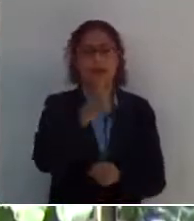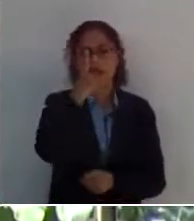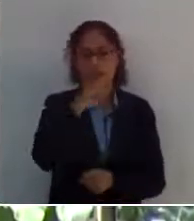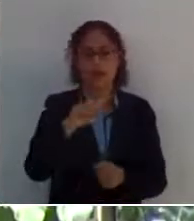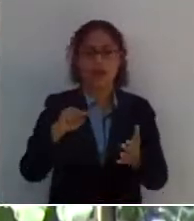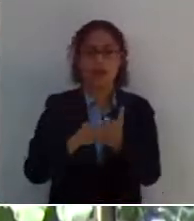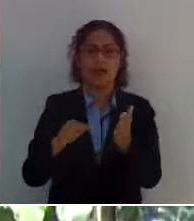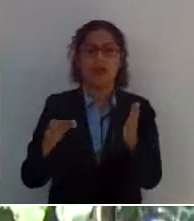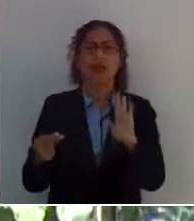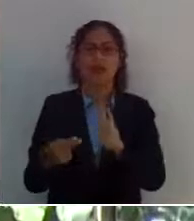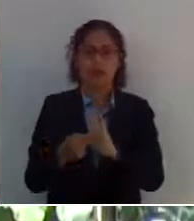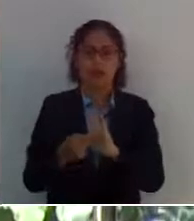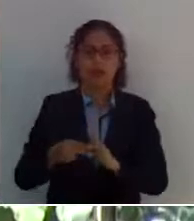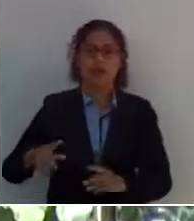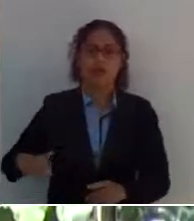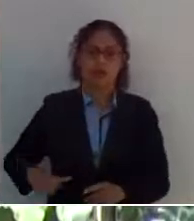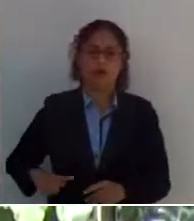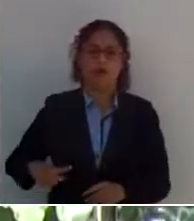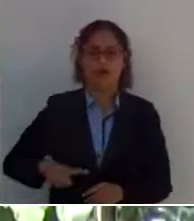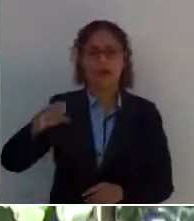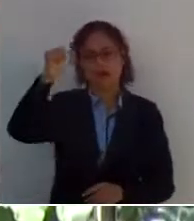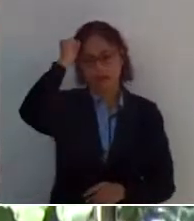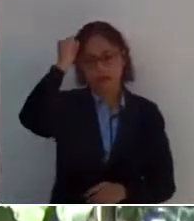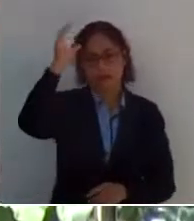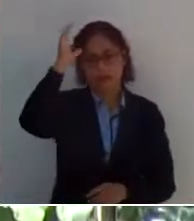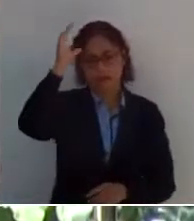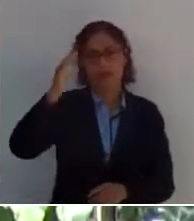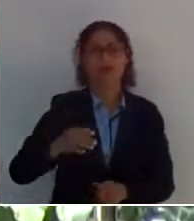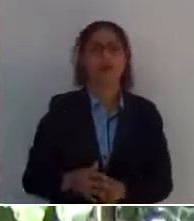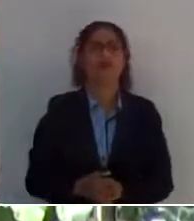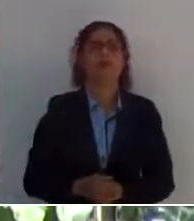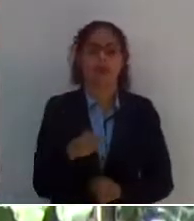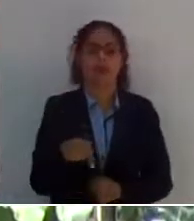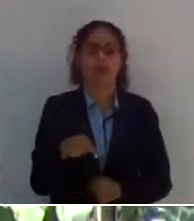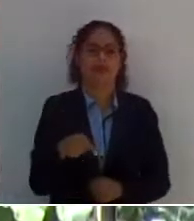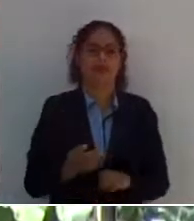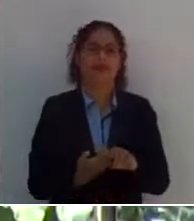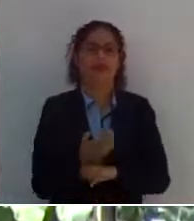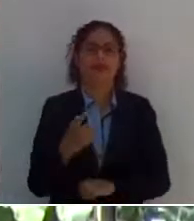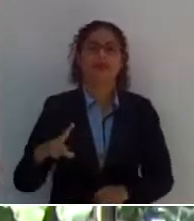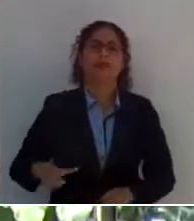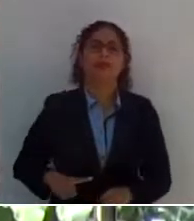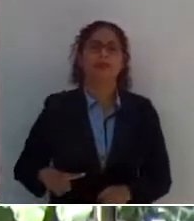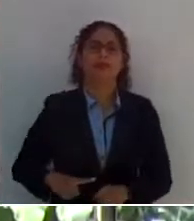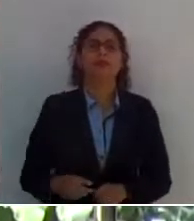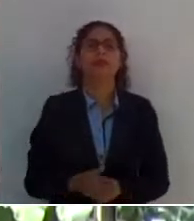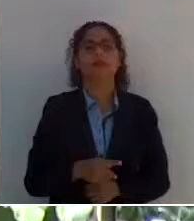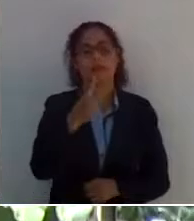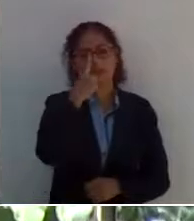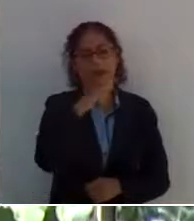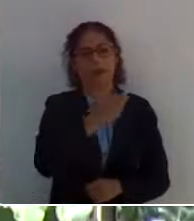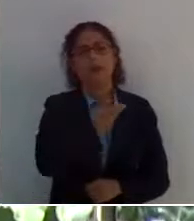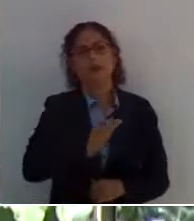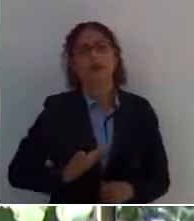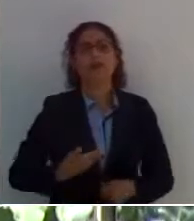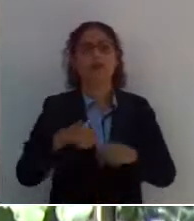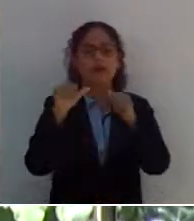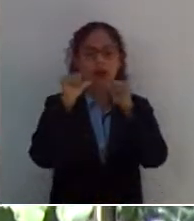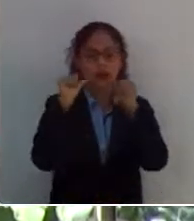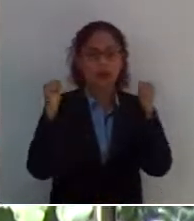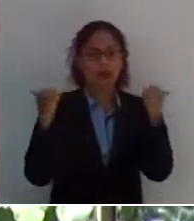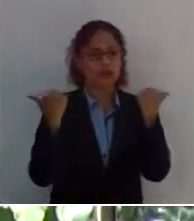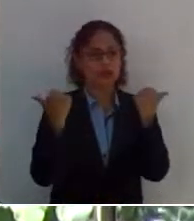ingeniero Silvano Aureoles Conejo, gobernador del estado, para el presidente de la Asociación de Productores